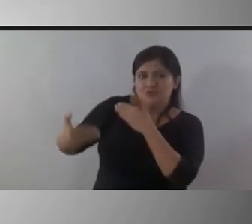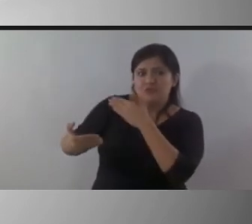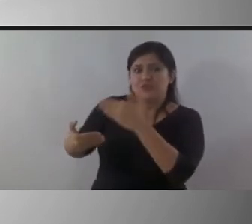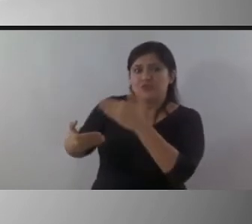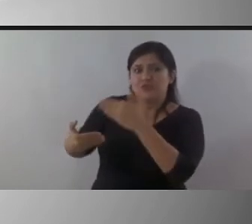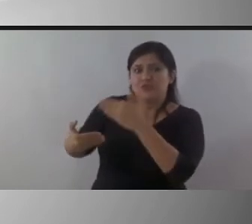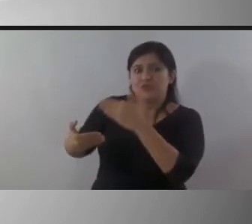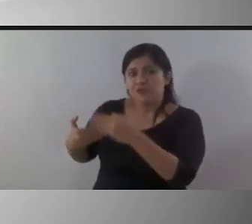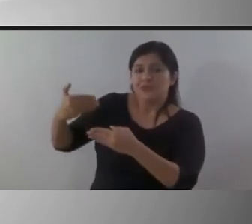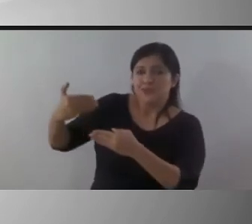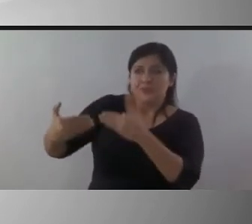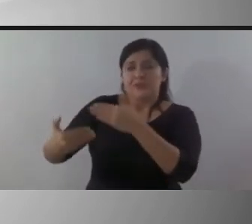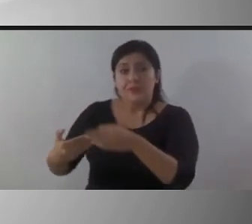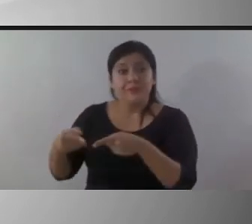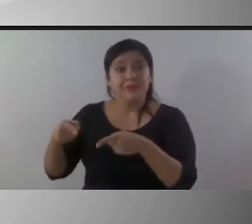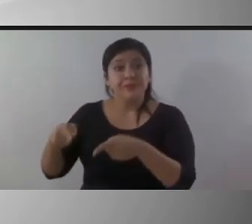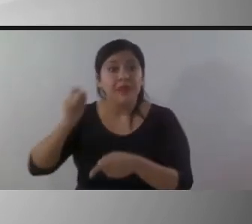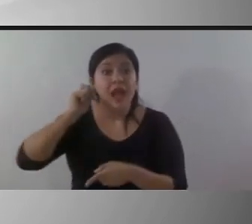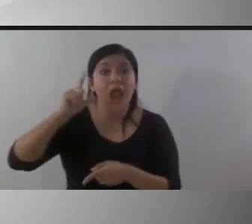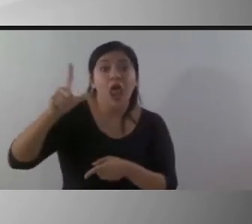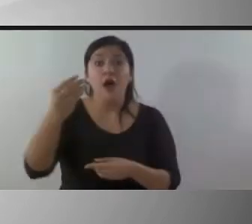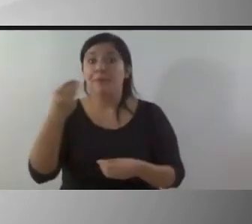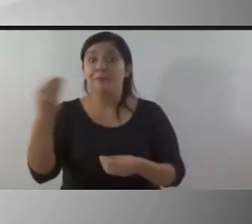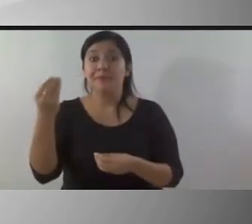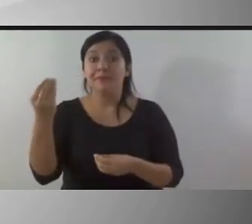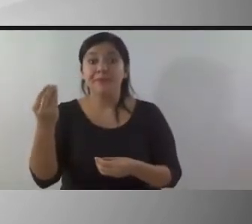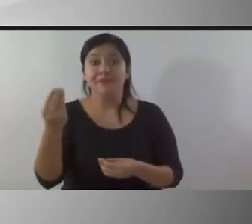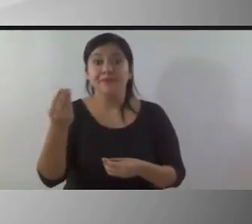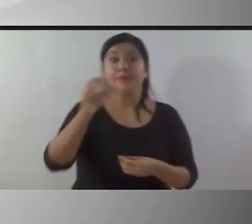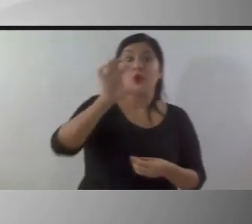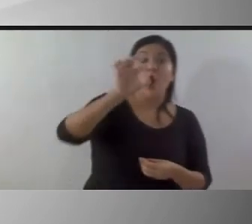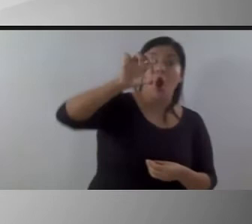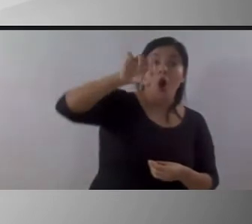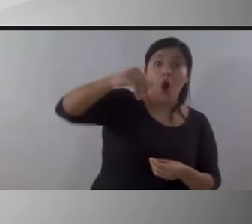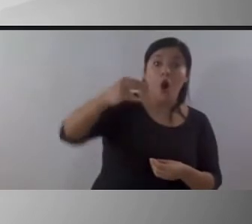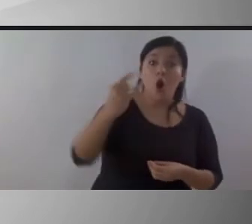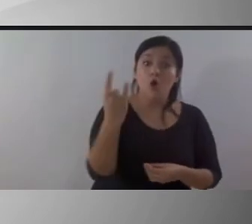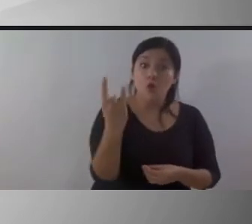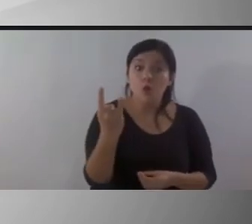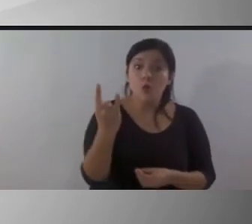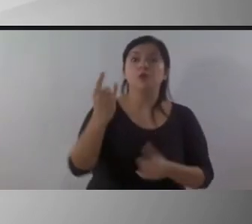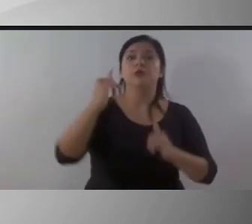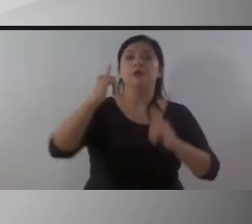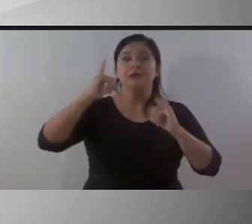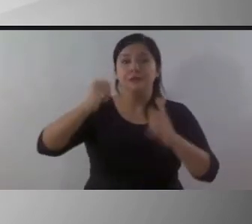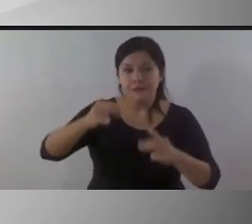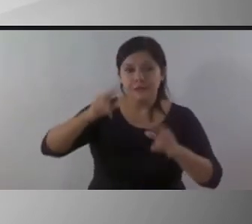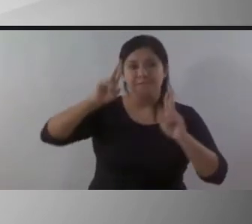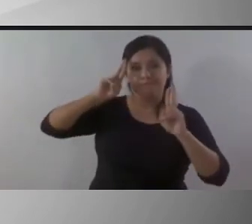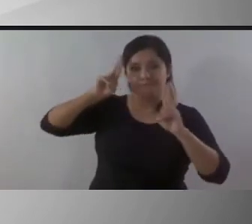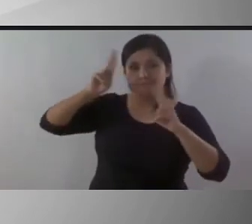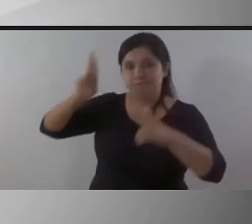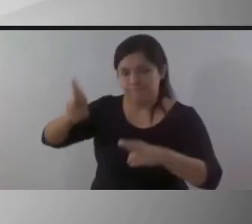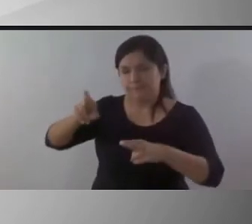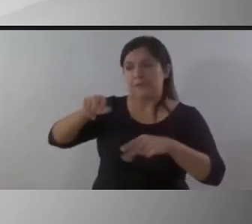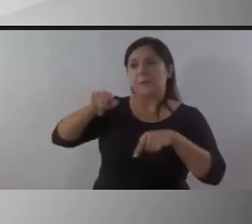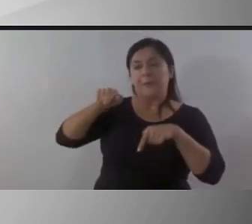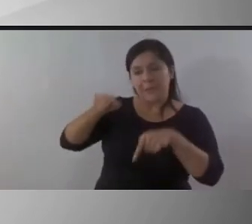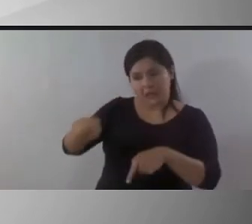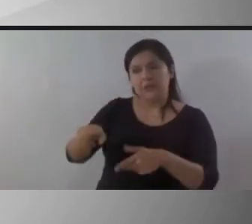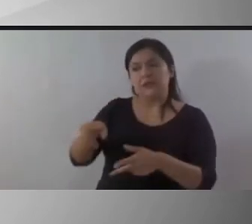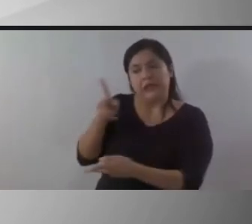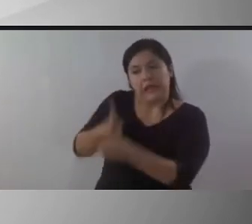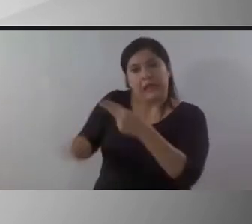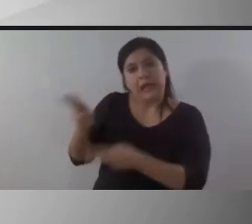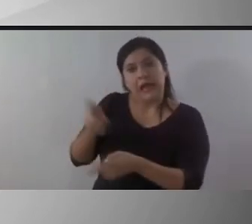ejemplo, que Naciones Unidas reconozca que se trata de procedimientos que pueden constituir formas de